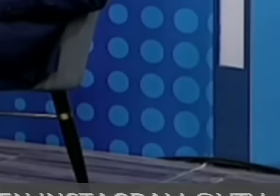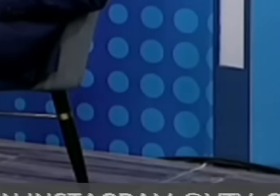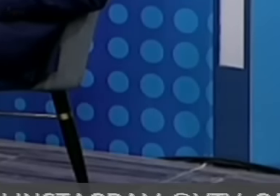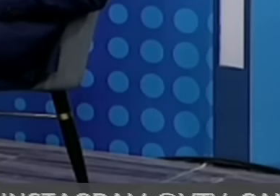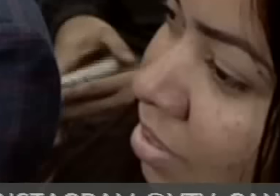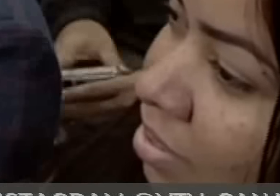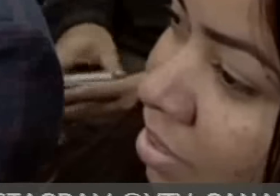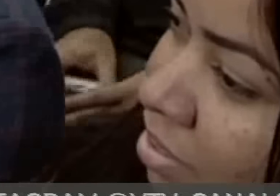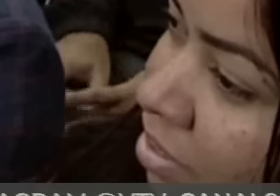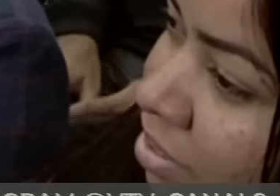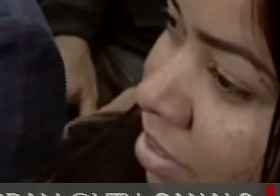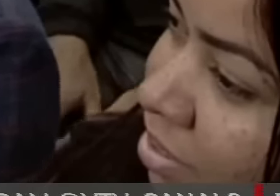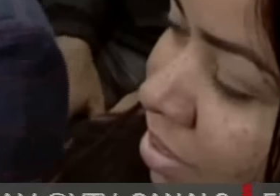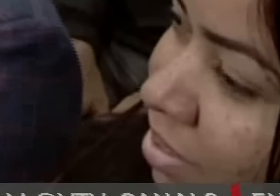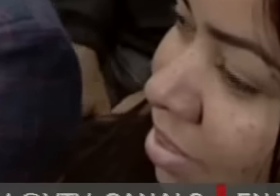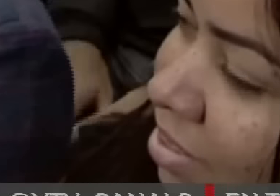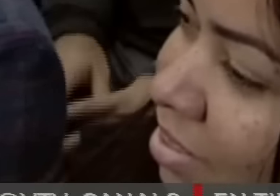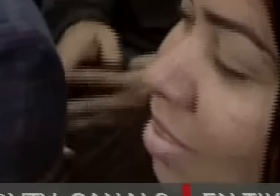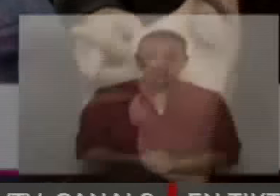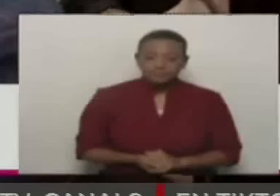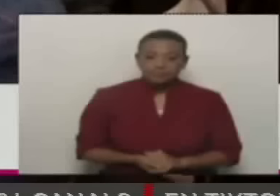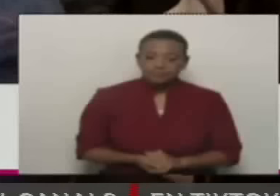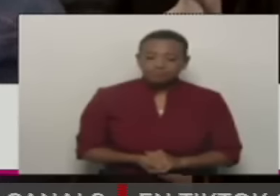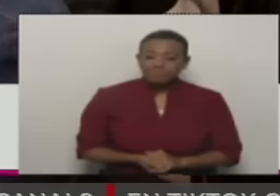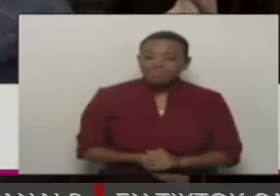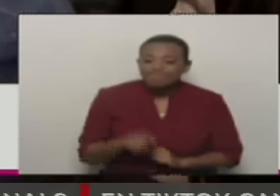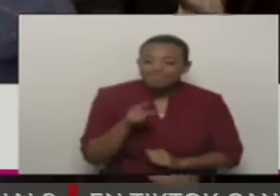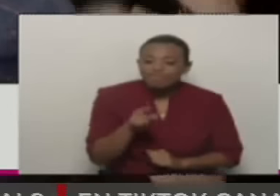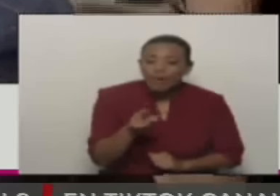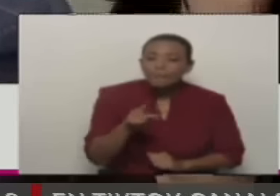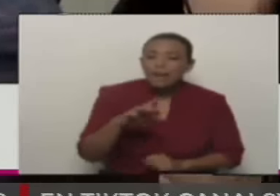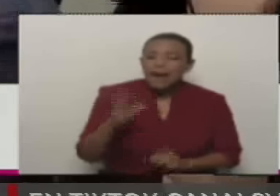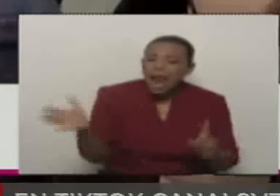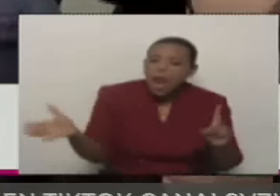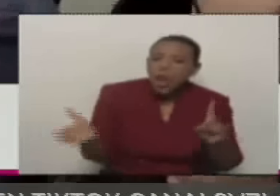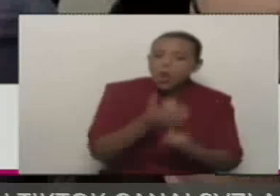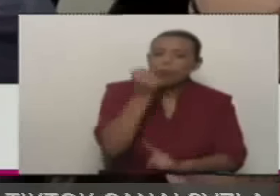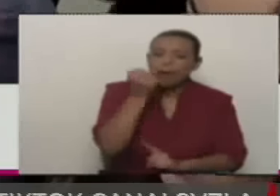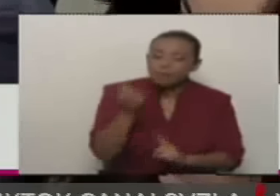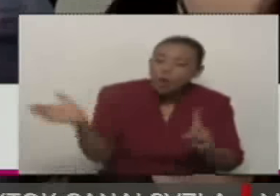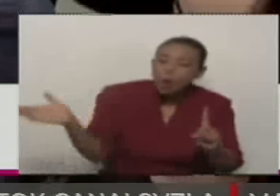la familia. Correcto.